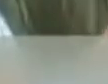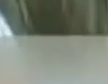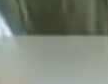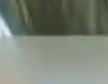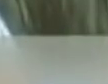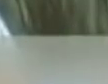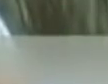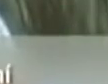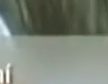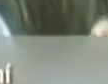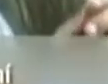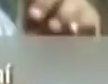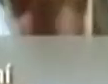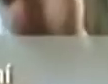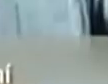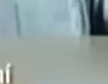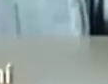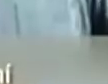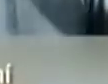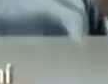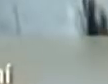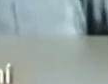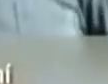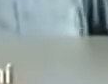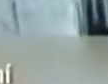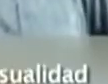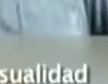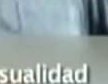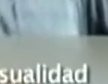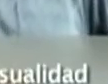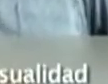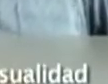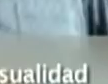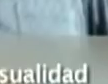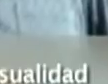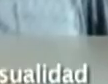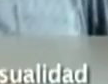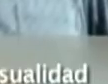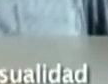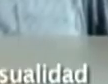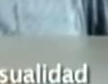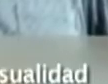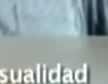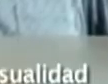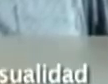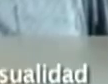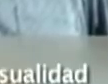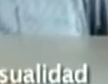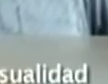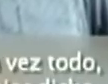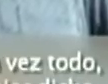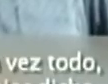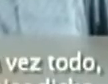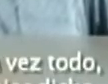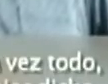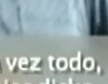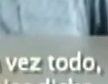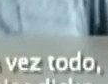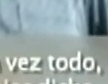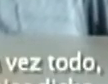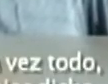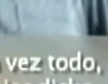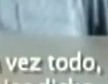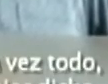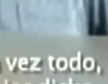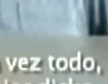porque ese día habían trancas, y de casualidad que me tocó a mí. Eso fue así, así fue, eso fue una pura casualidad. Primera vez